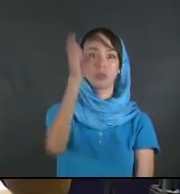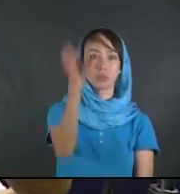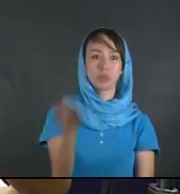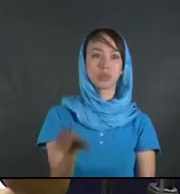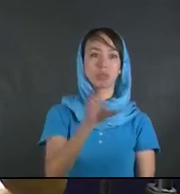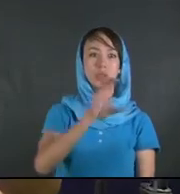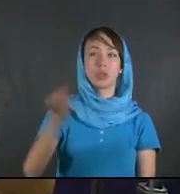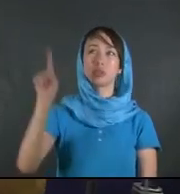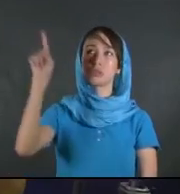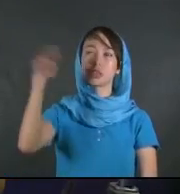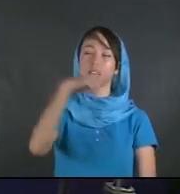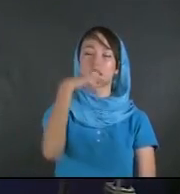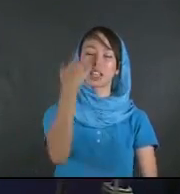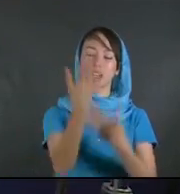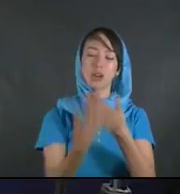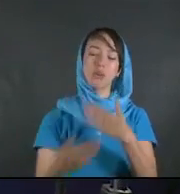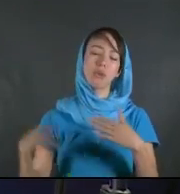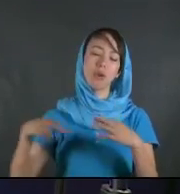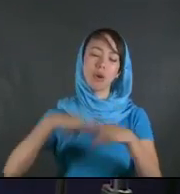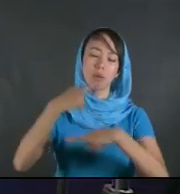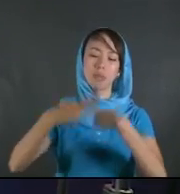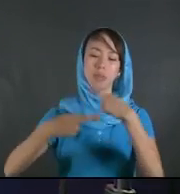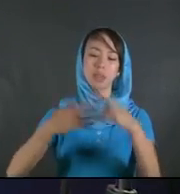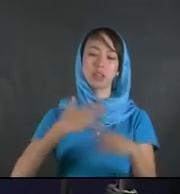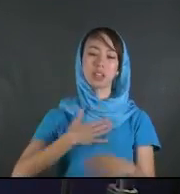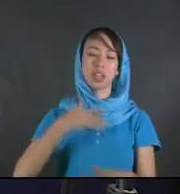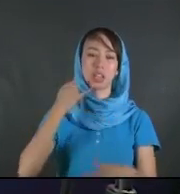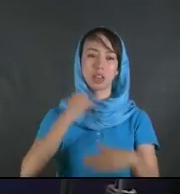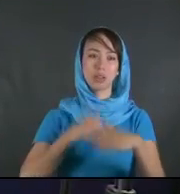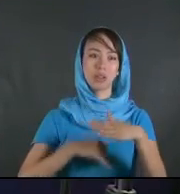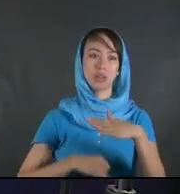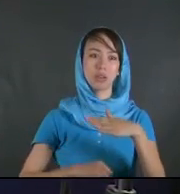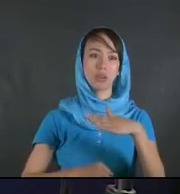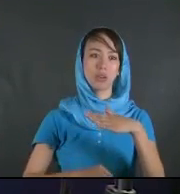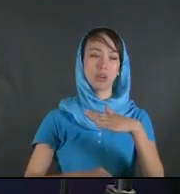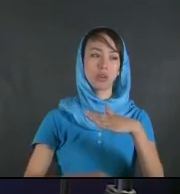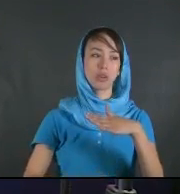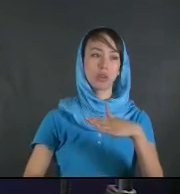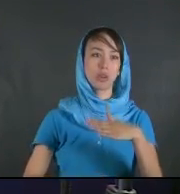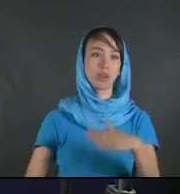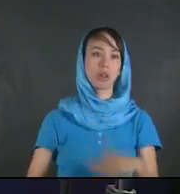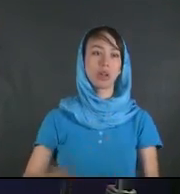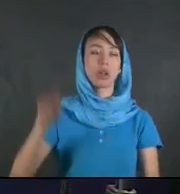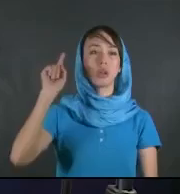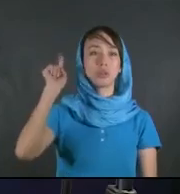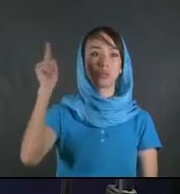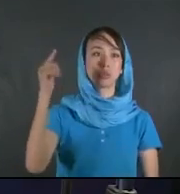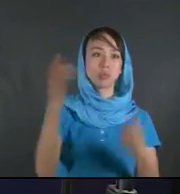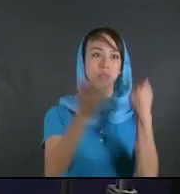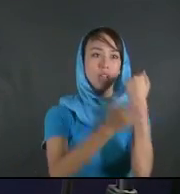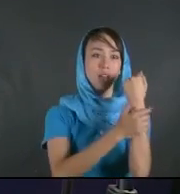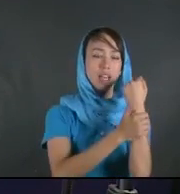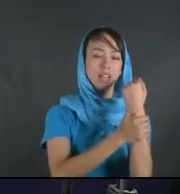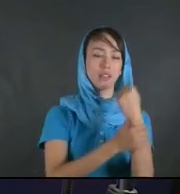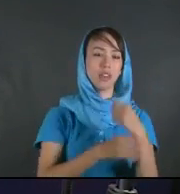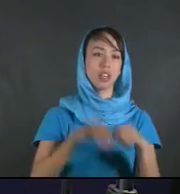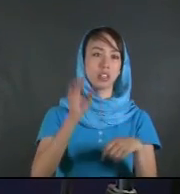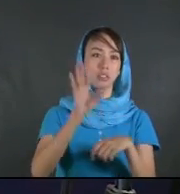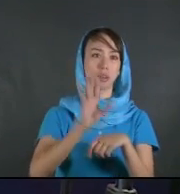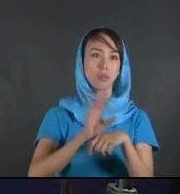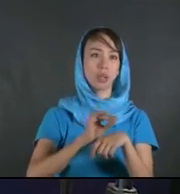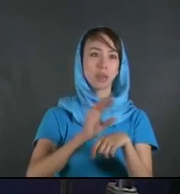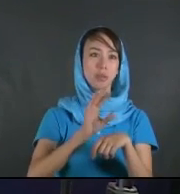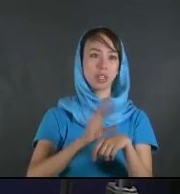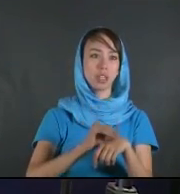cruz tu sre renovó me interno tu